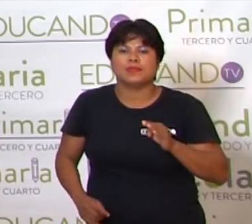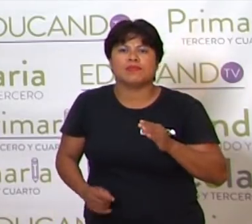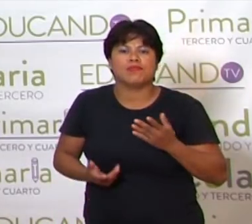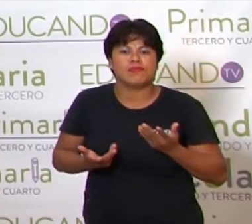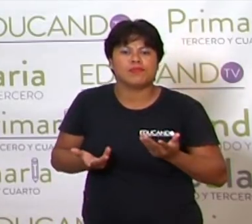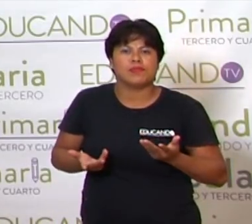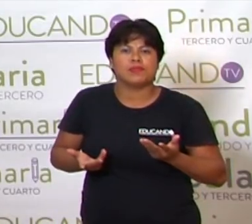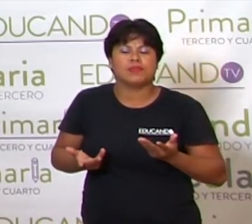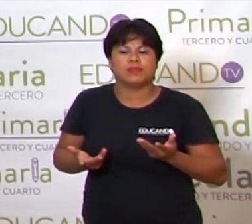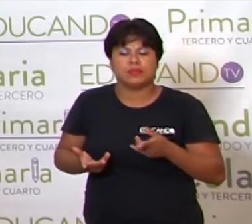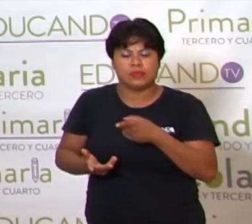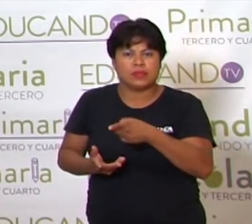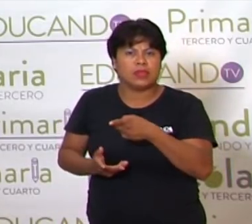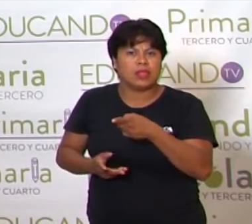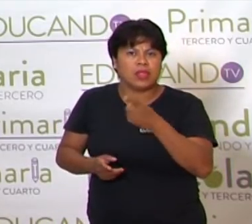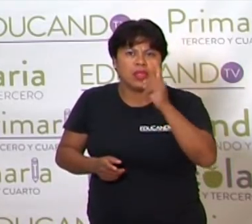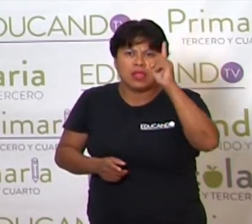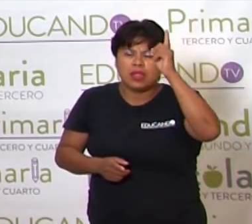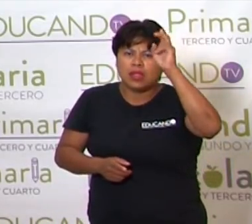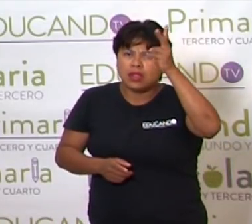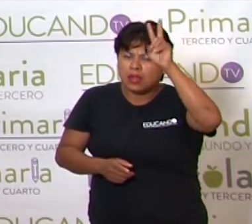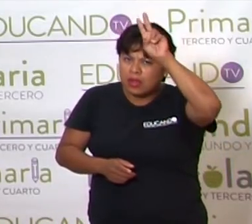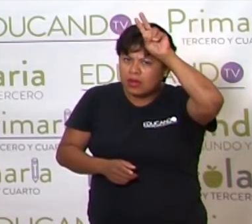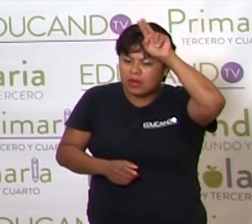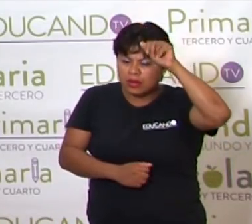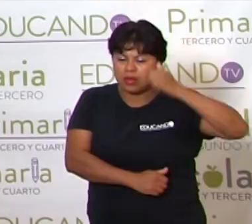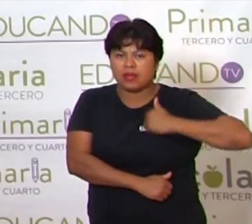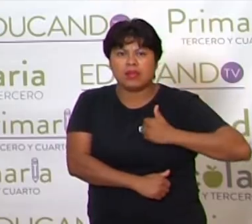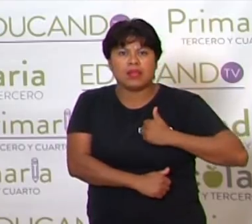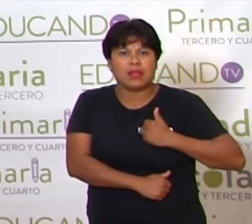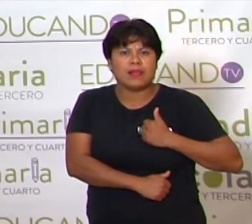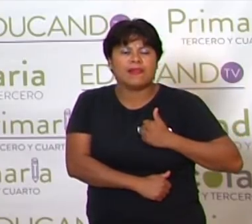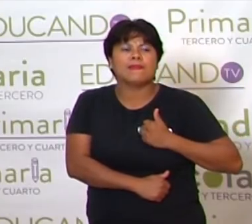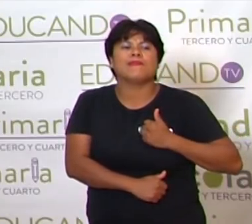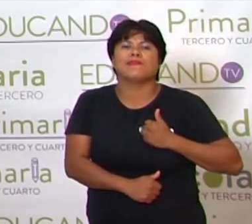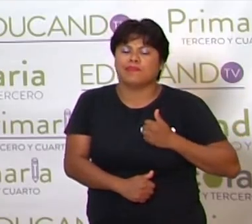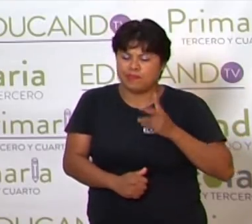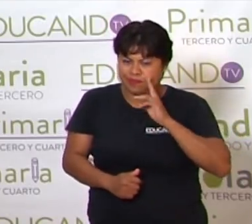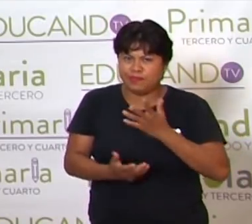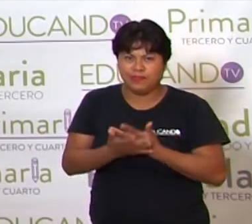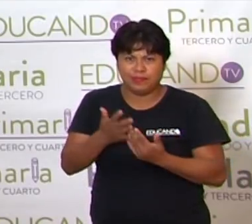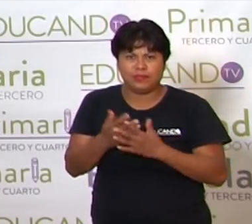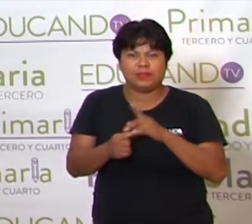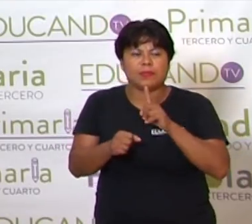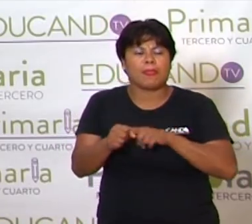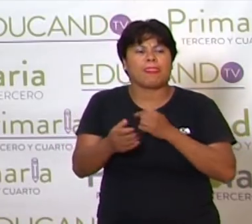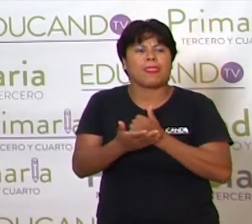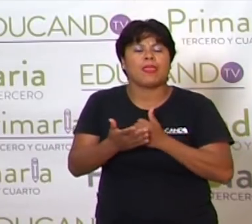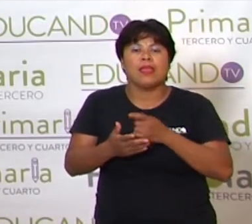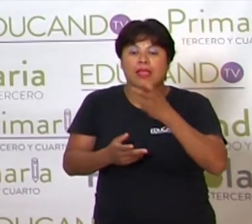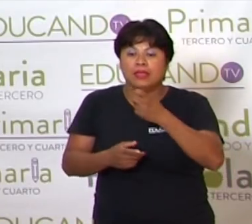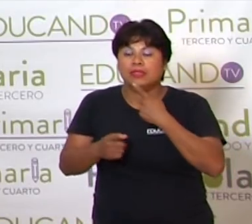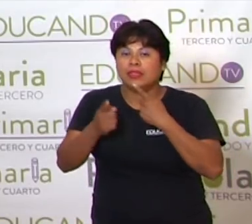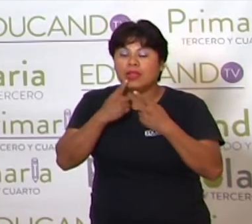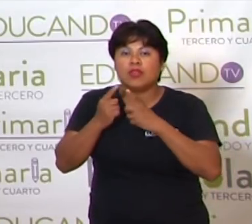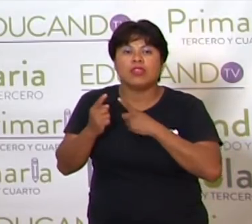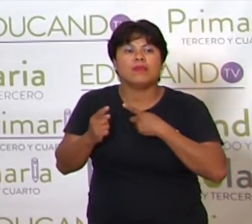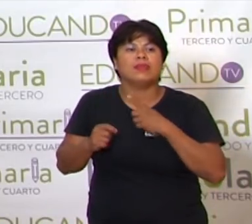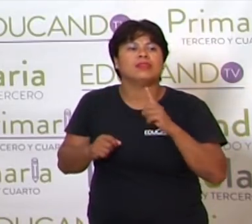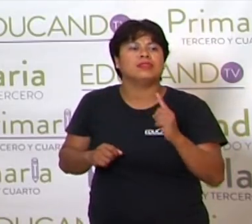la arriera? ¿Qué podría estar pensando la arriera? Lo voy a hacer con color azul. Entonces el diálogo tiene que